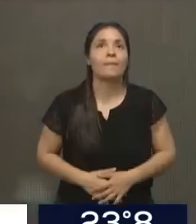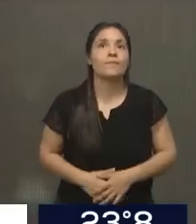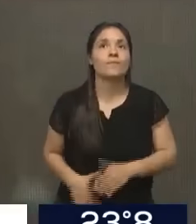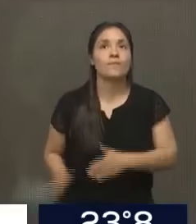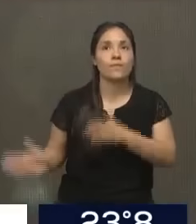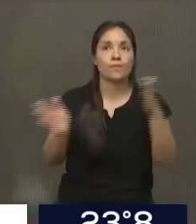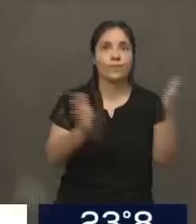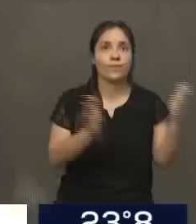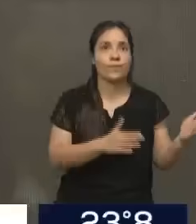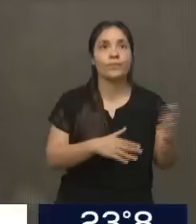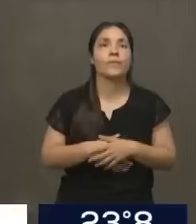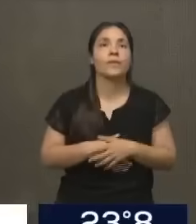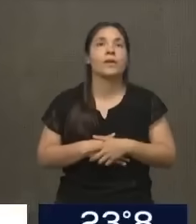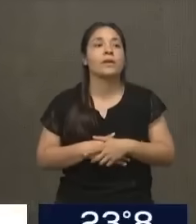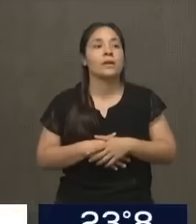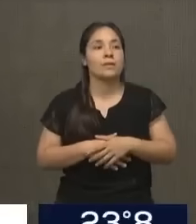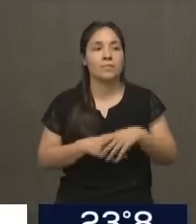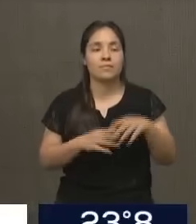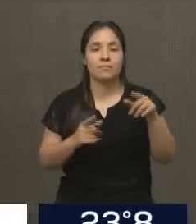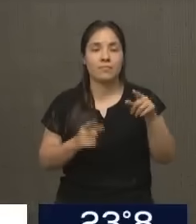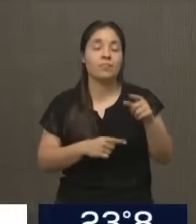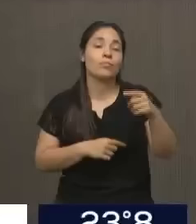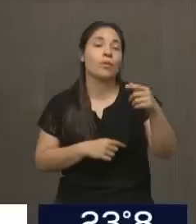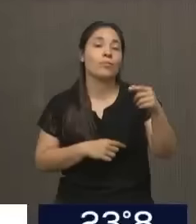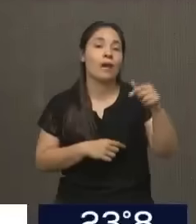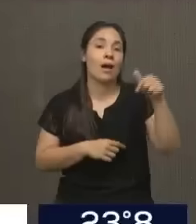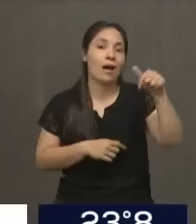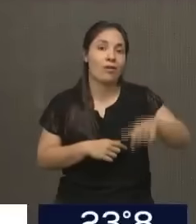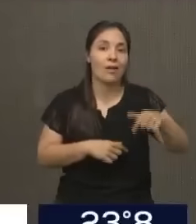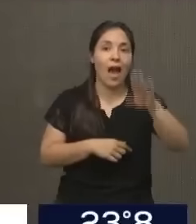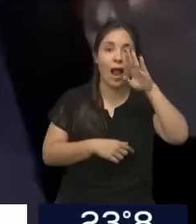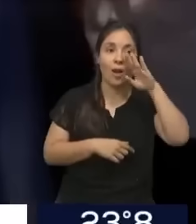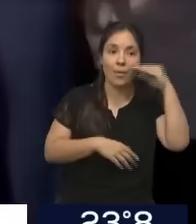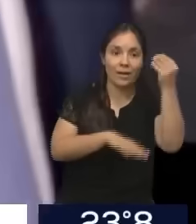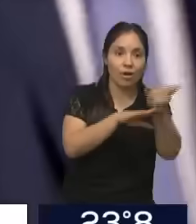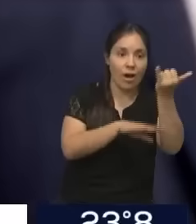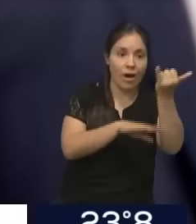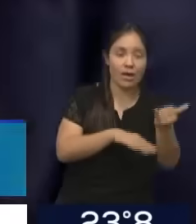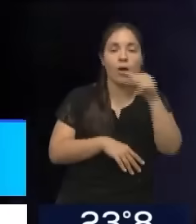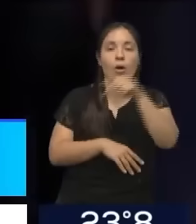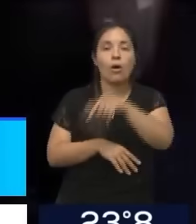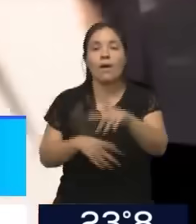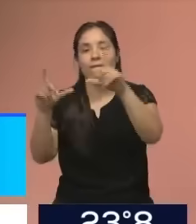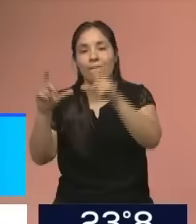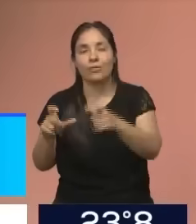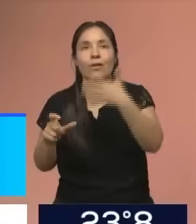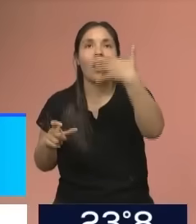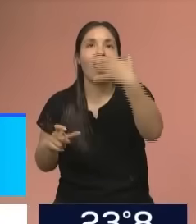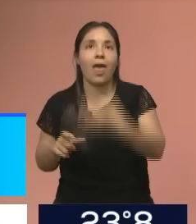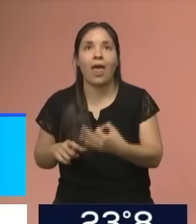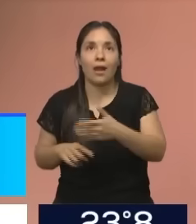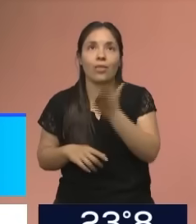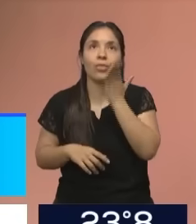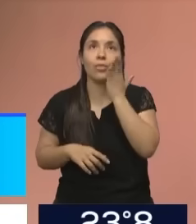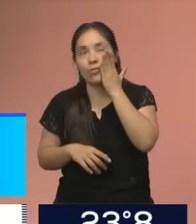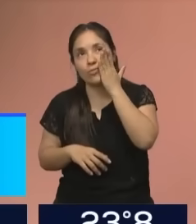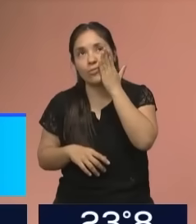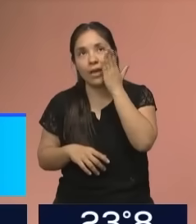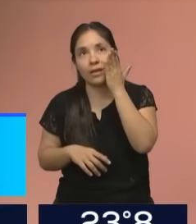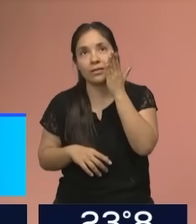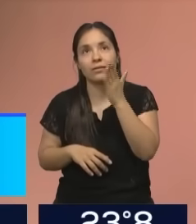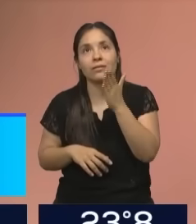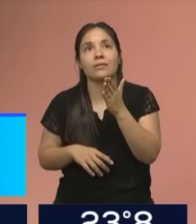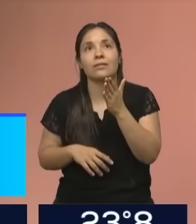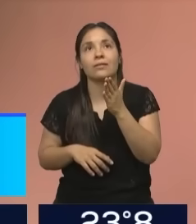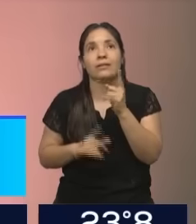Y ahí vimos una suerte de avatar de Alberto Fernández. Ahora vamos a ver la foto de un Alberto Fernández real durmiendo y tiene que ver con las